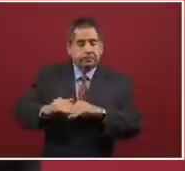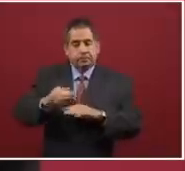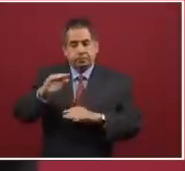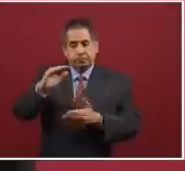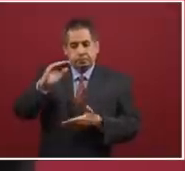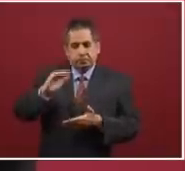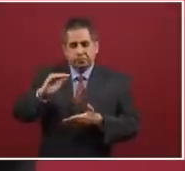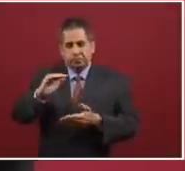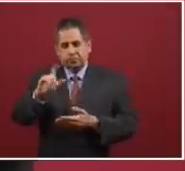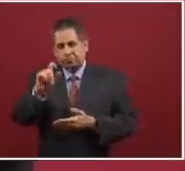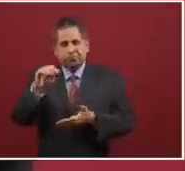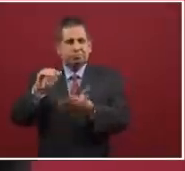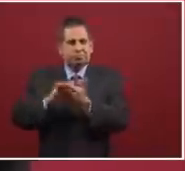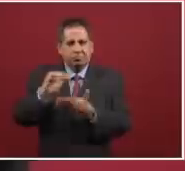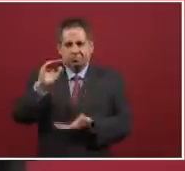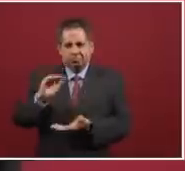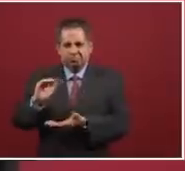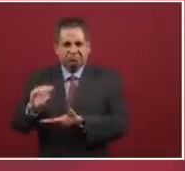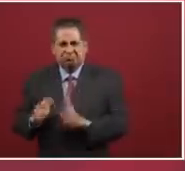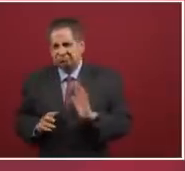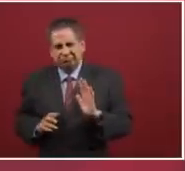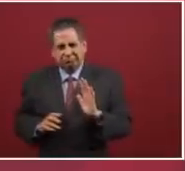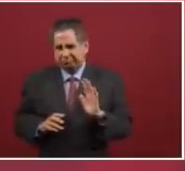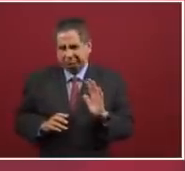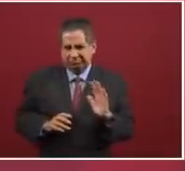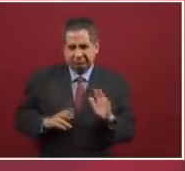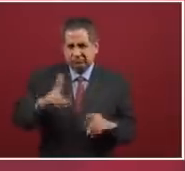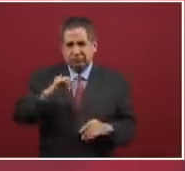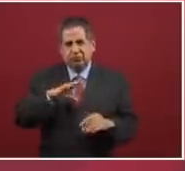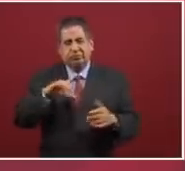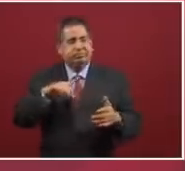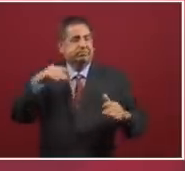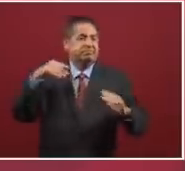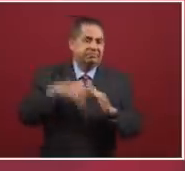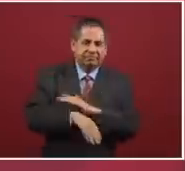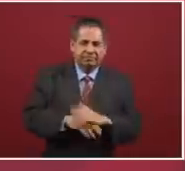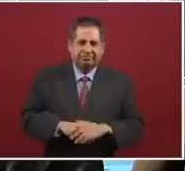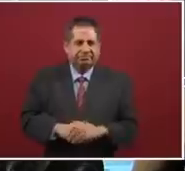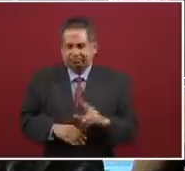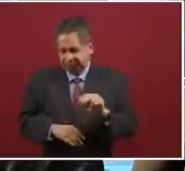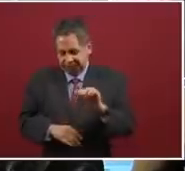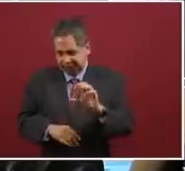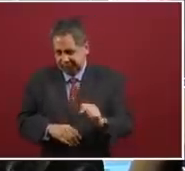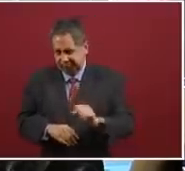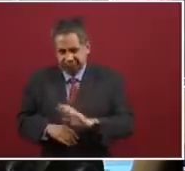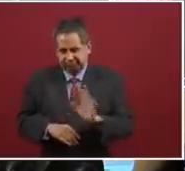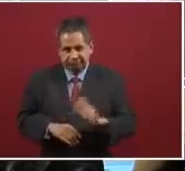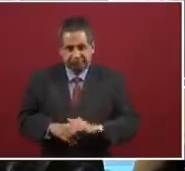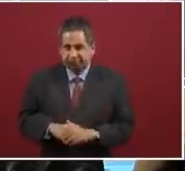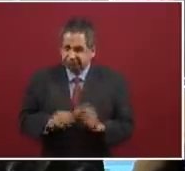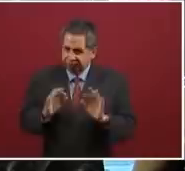bajado 20.000 barriles, pero no es la caída que